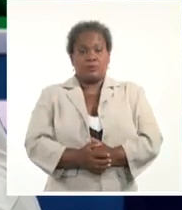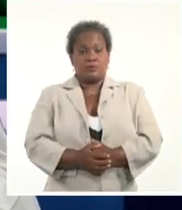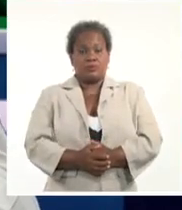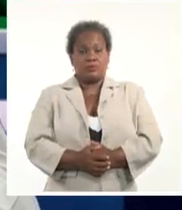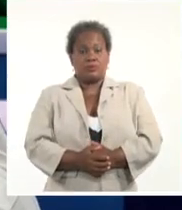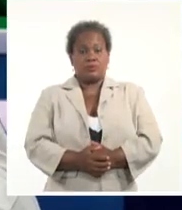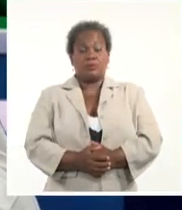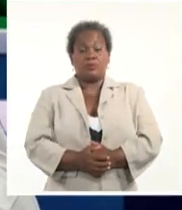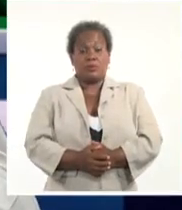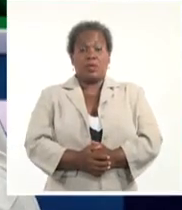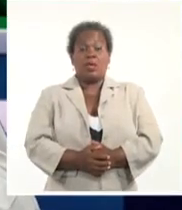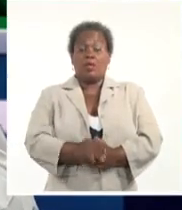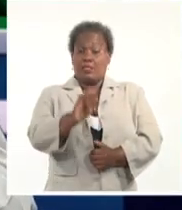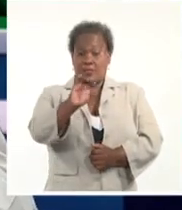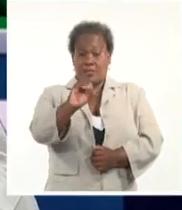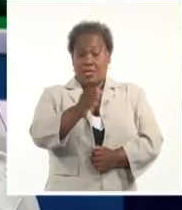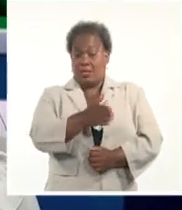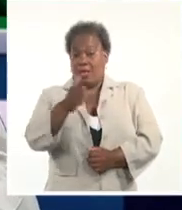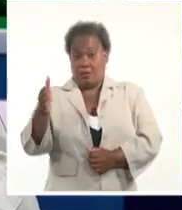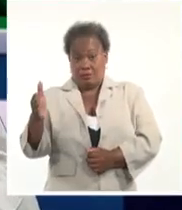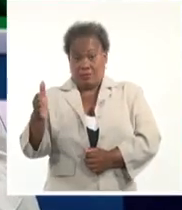1.886. Y de 60 años y más,